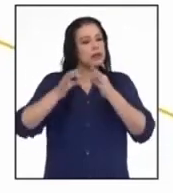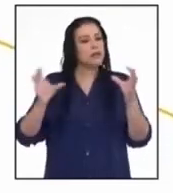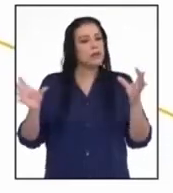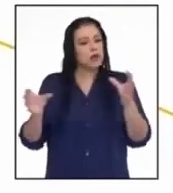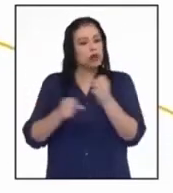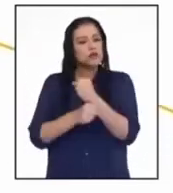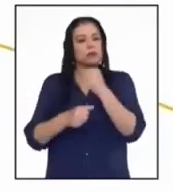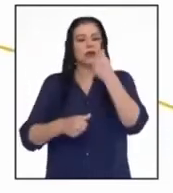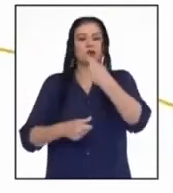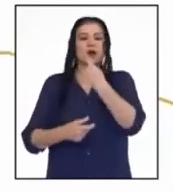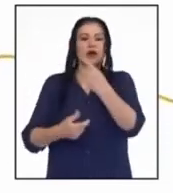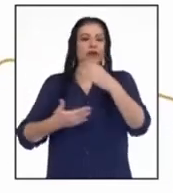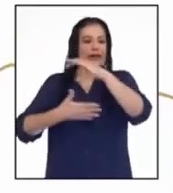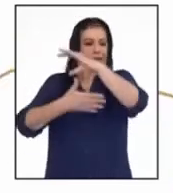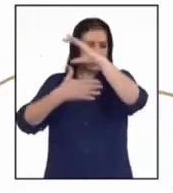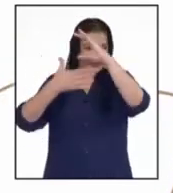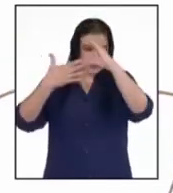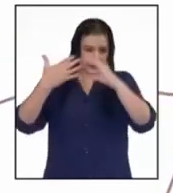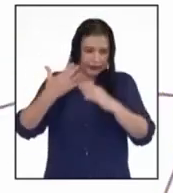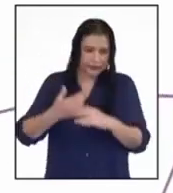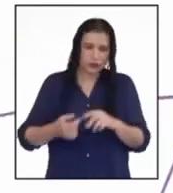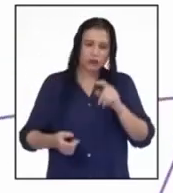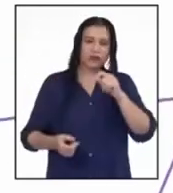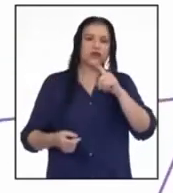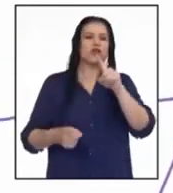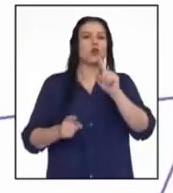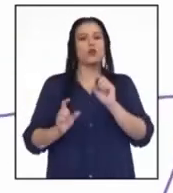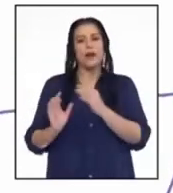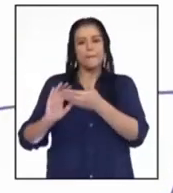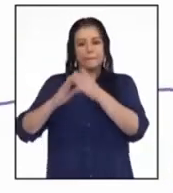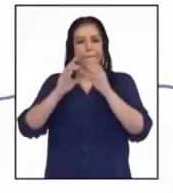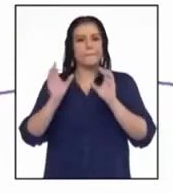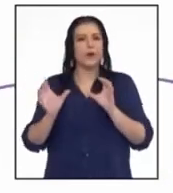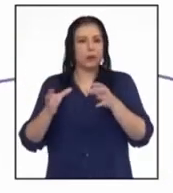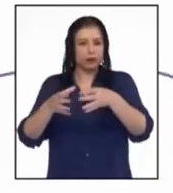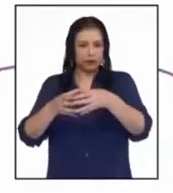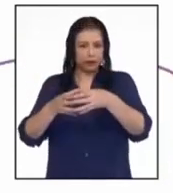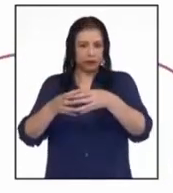conclusiones sobre las características o tendencias de una población.